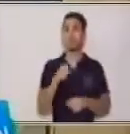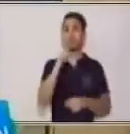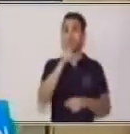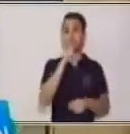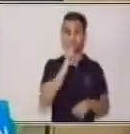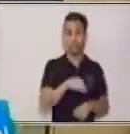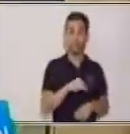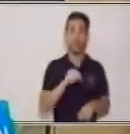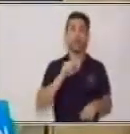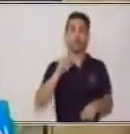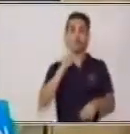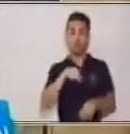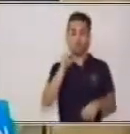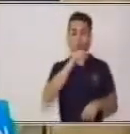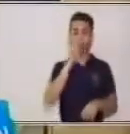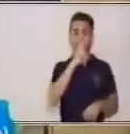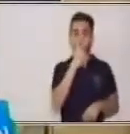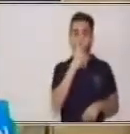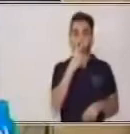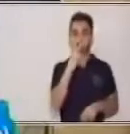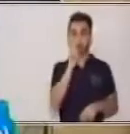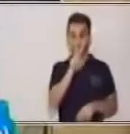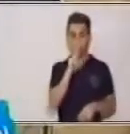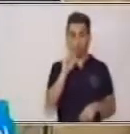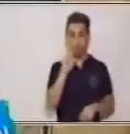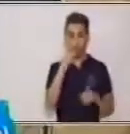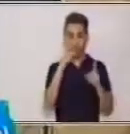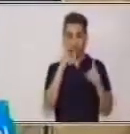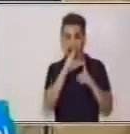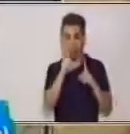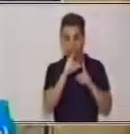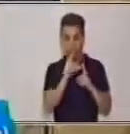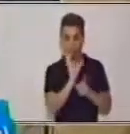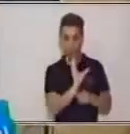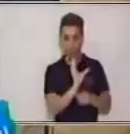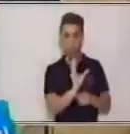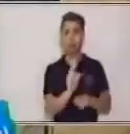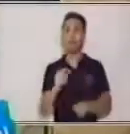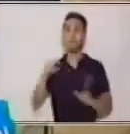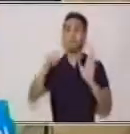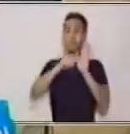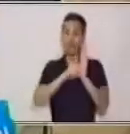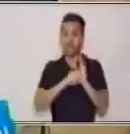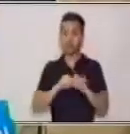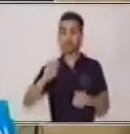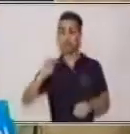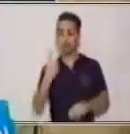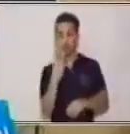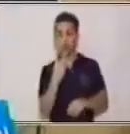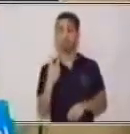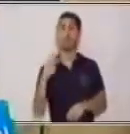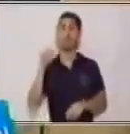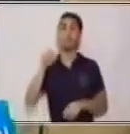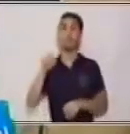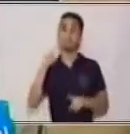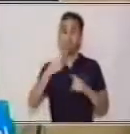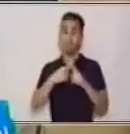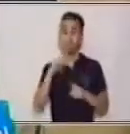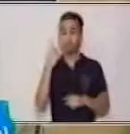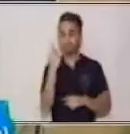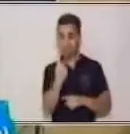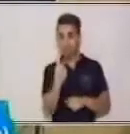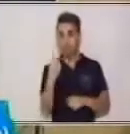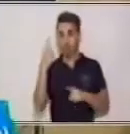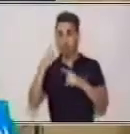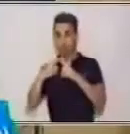el cuadrado del primer término menos el doble del primer término por el segundo más el